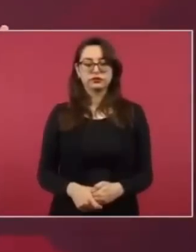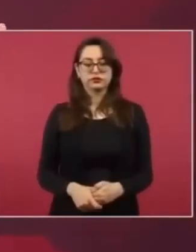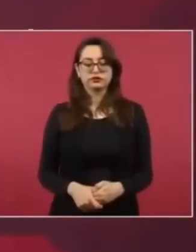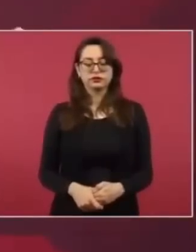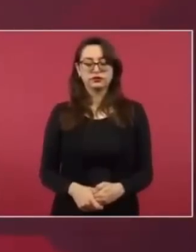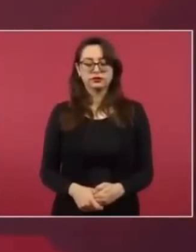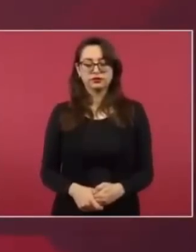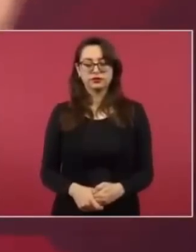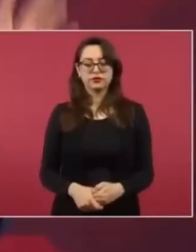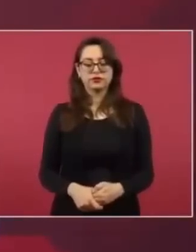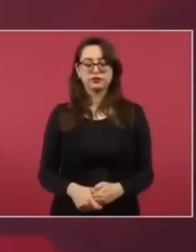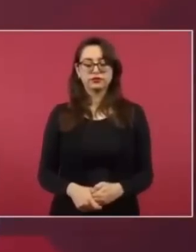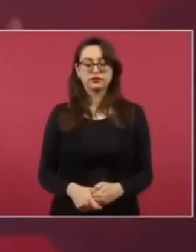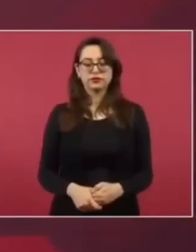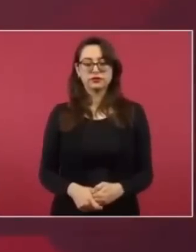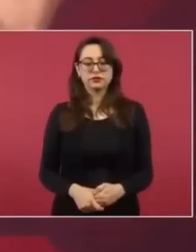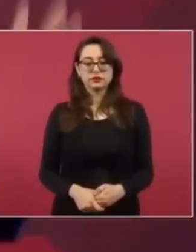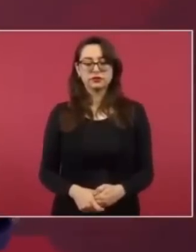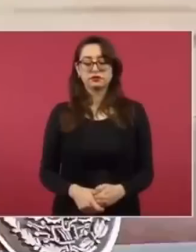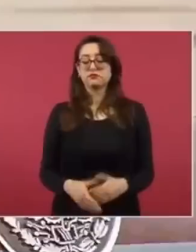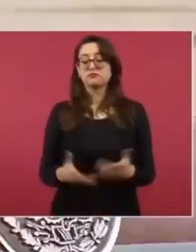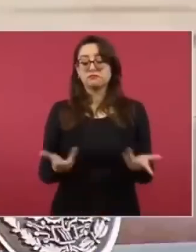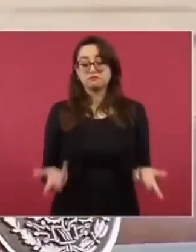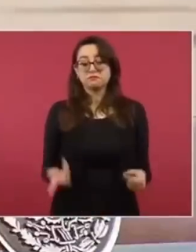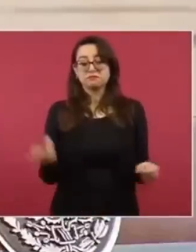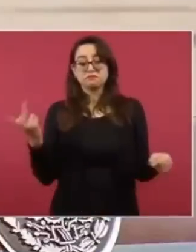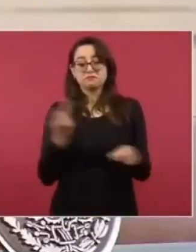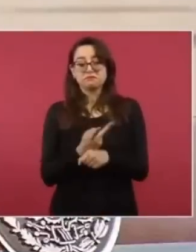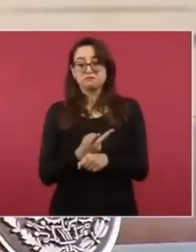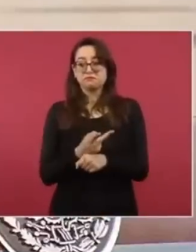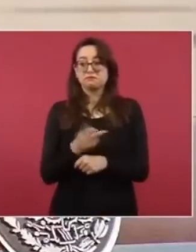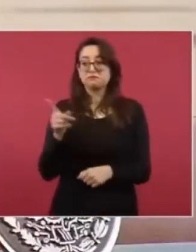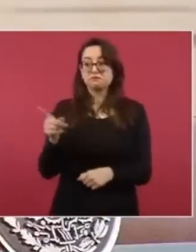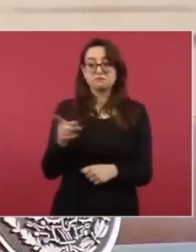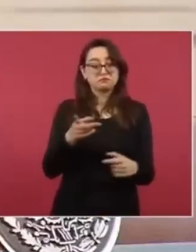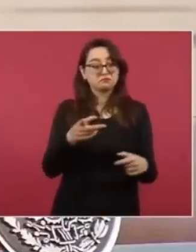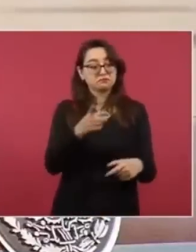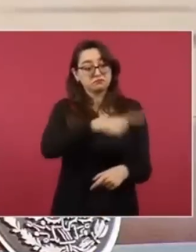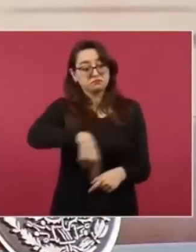legalizar, legitimar el robo.